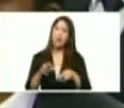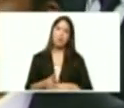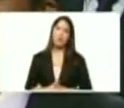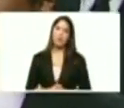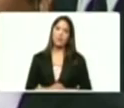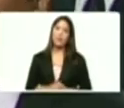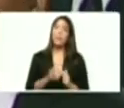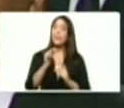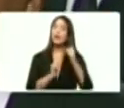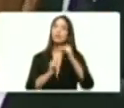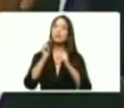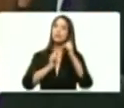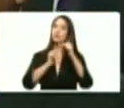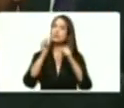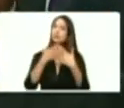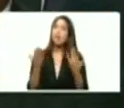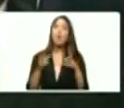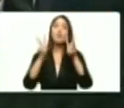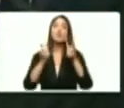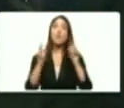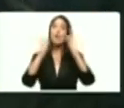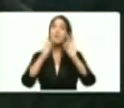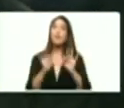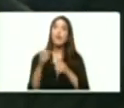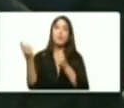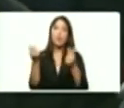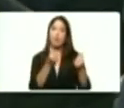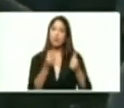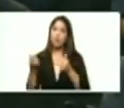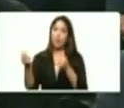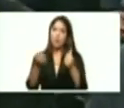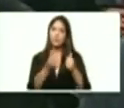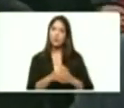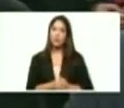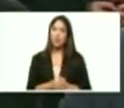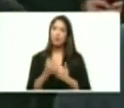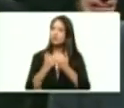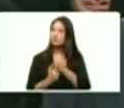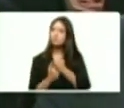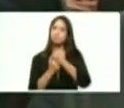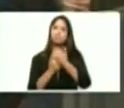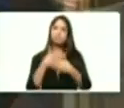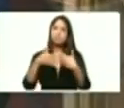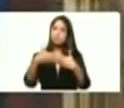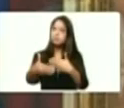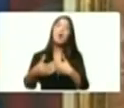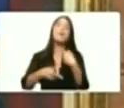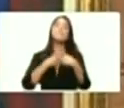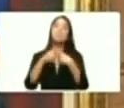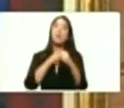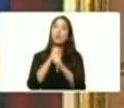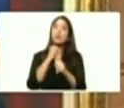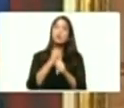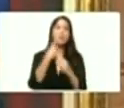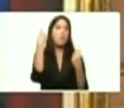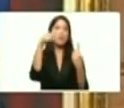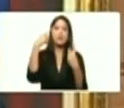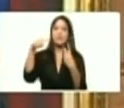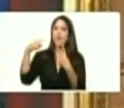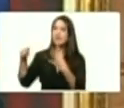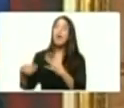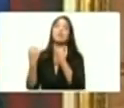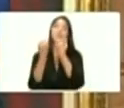la construcción de un nuevo modelo económico sostenible, sostenido, productivo, diversificado,